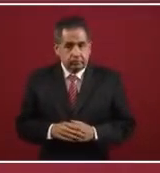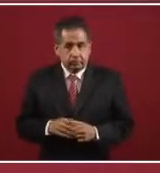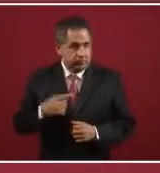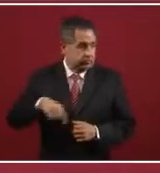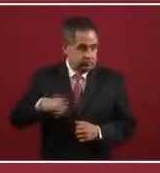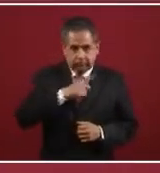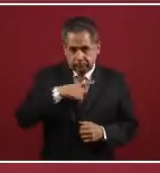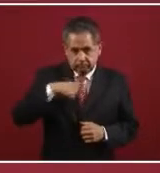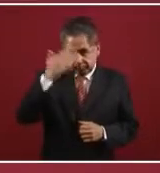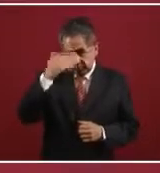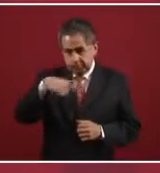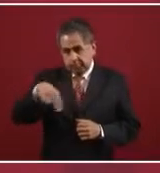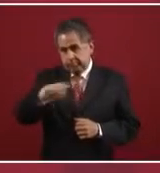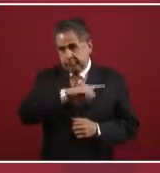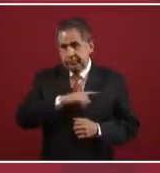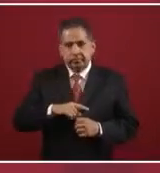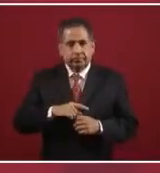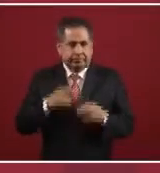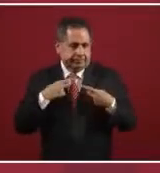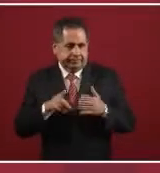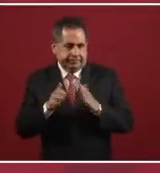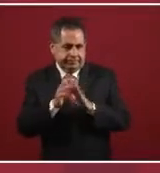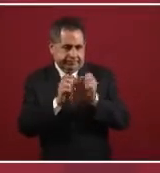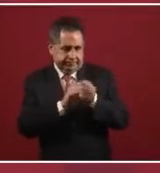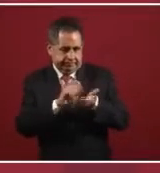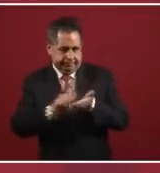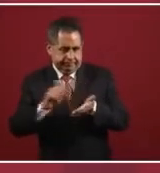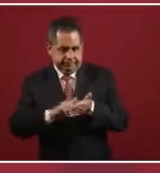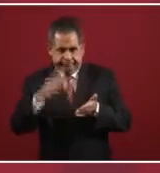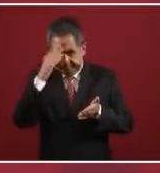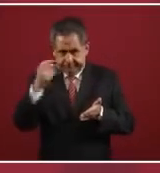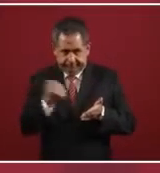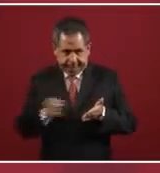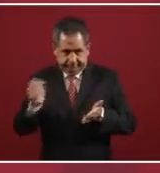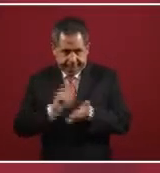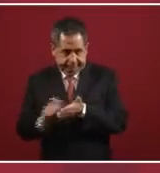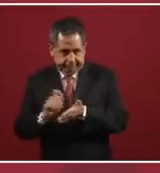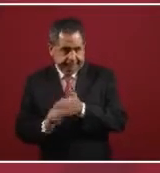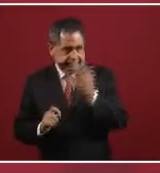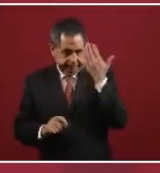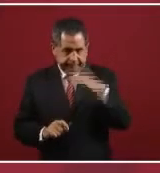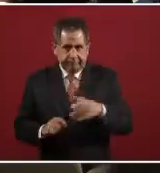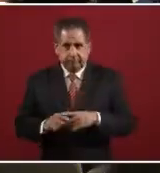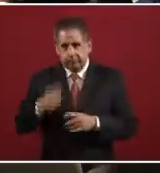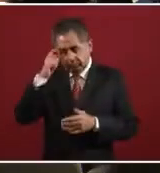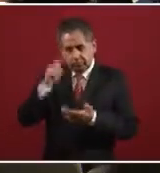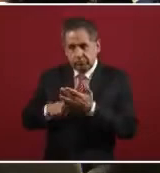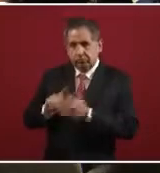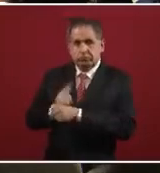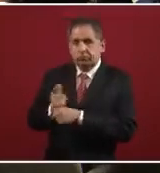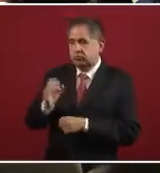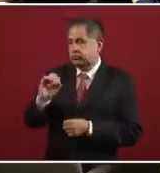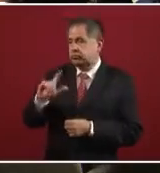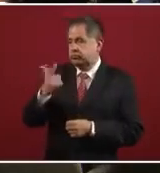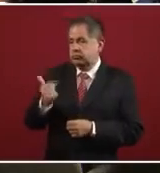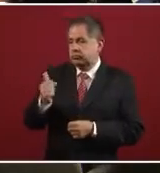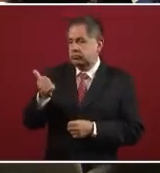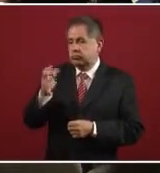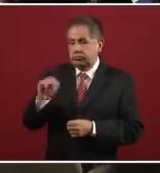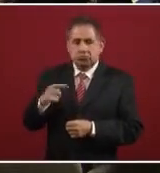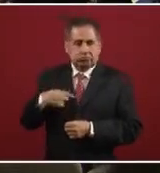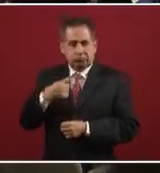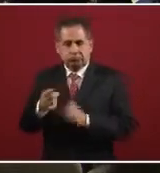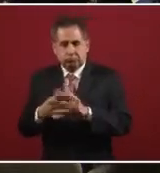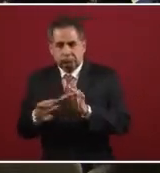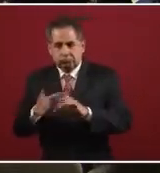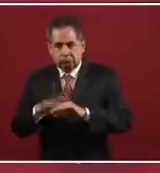de saber los constitucionalistas, yo creo que la licenciada Olga Sánchez Cordero puede explicar